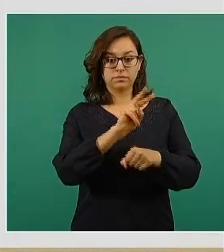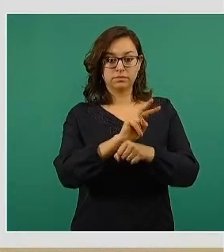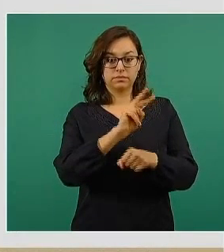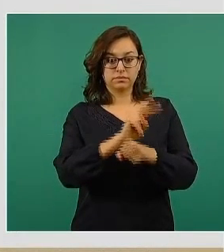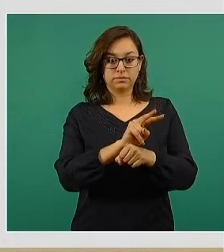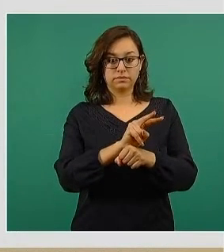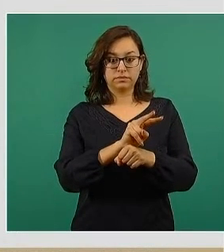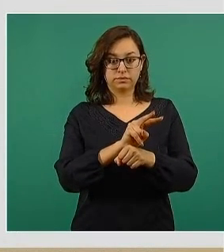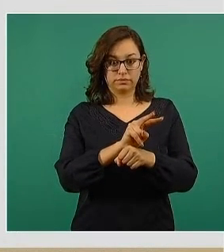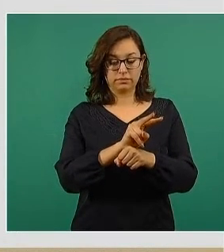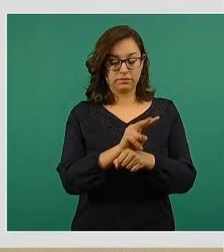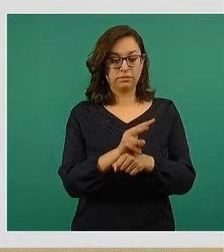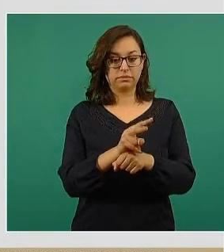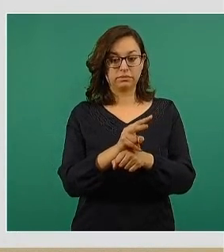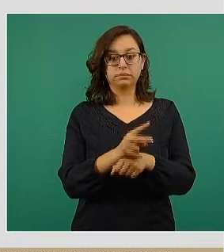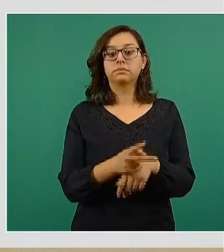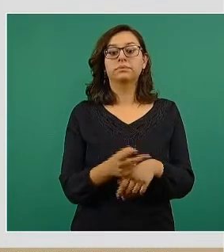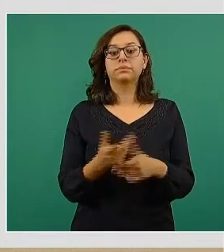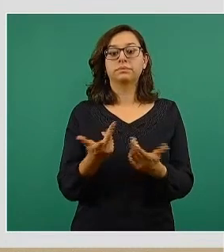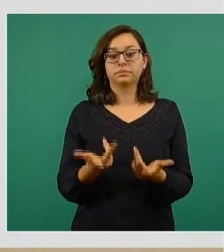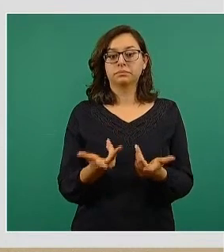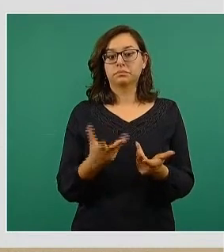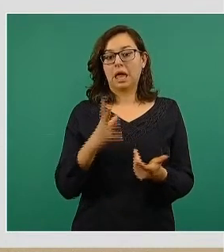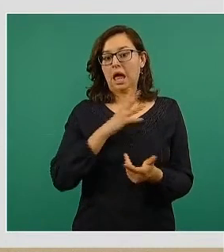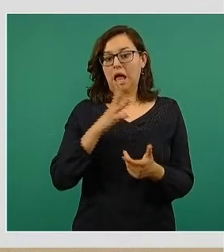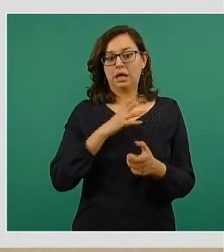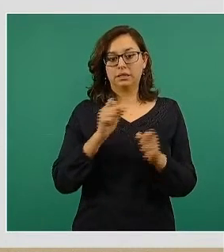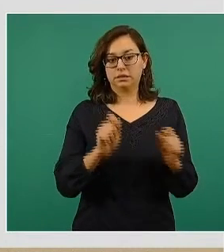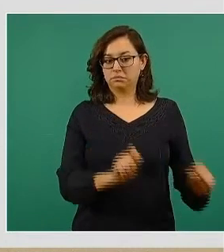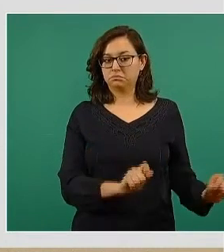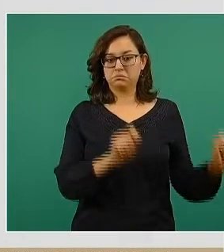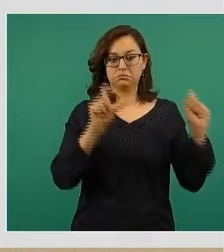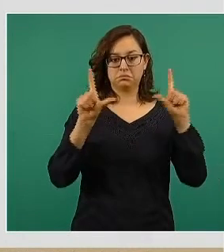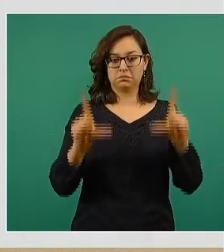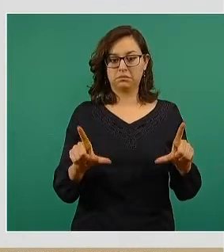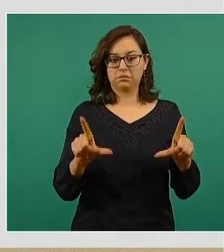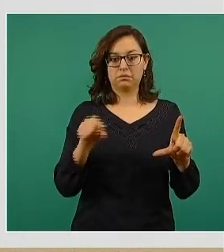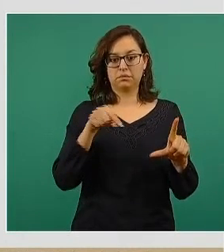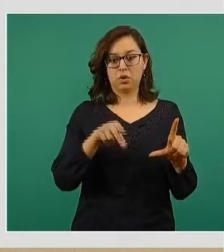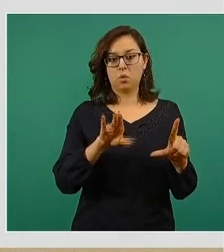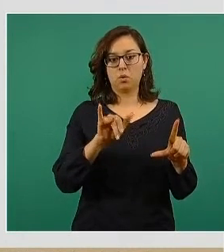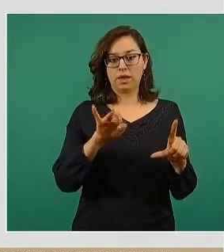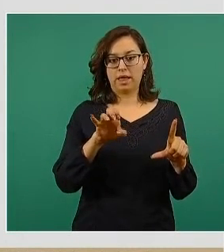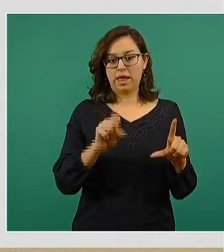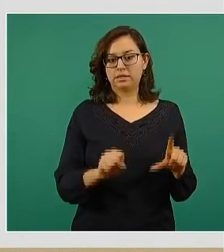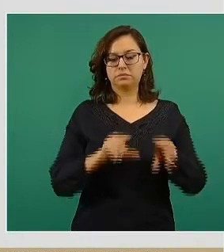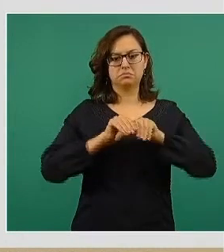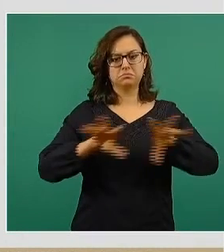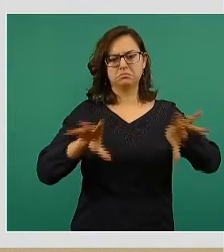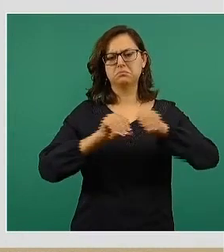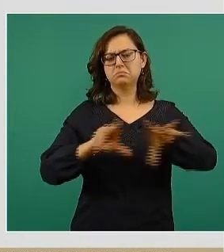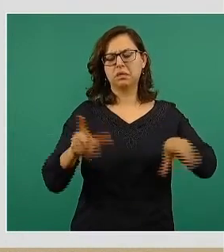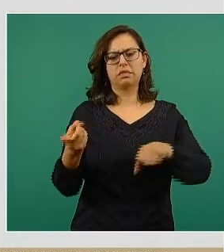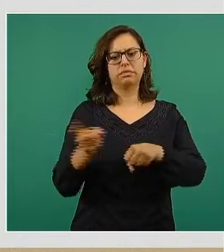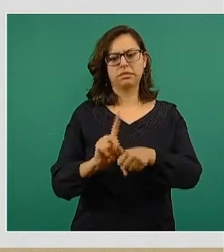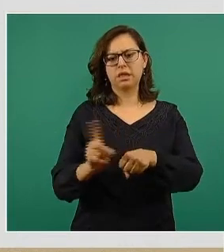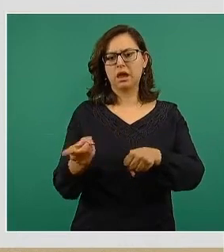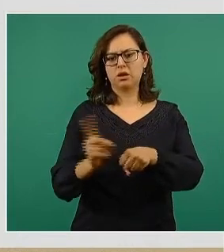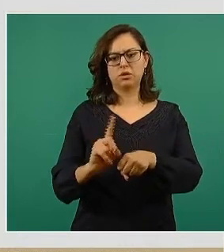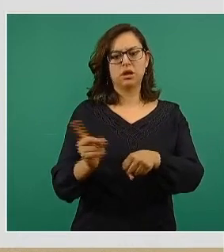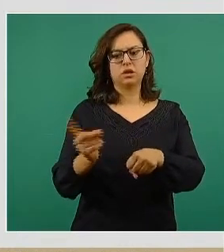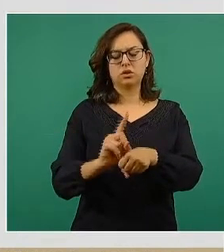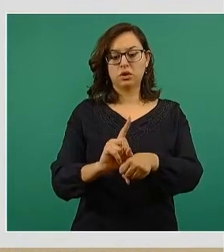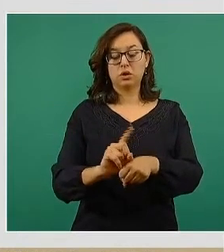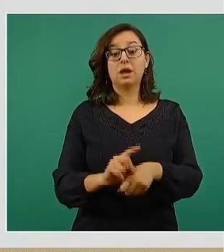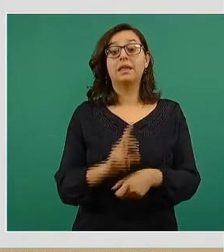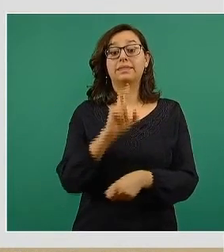los informes que produce y distribuye la UIES, parte de ese monitoreo de la guardia que se